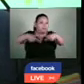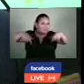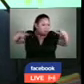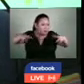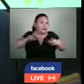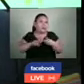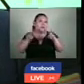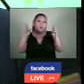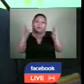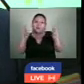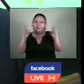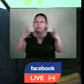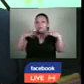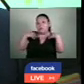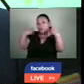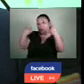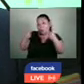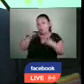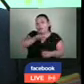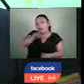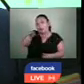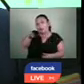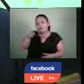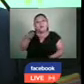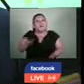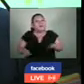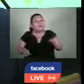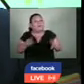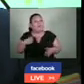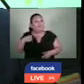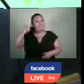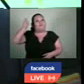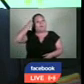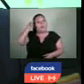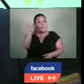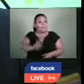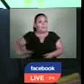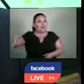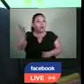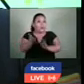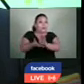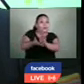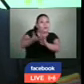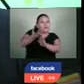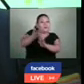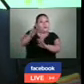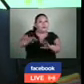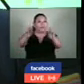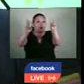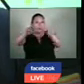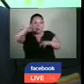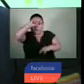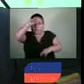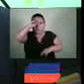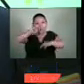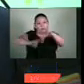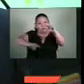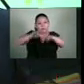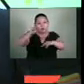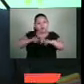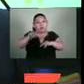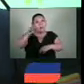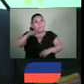la parte de salud, lo cual pudiera venir definitivamente a ayudar en esta recuperación y que pudiera estar generando,